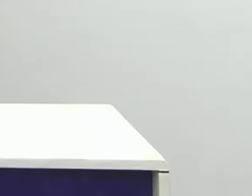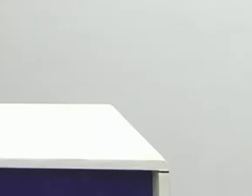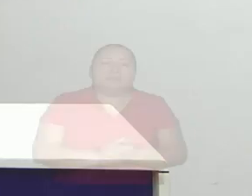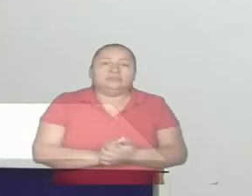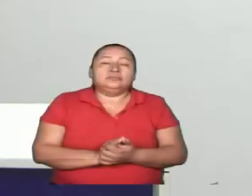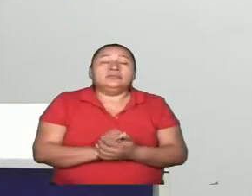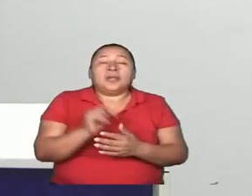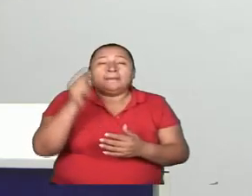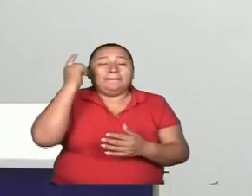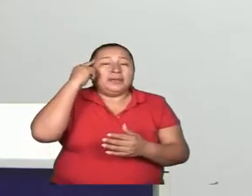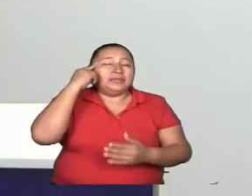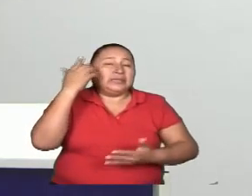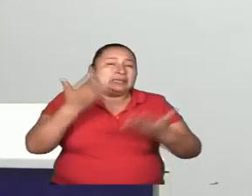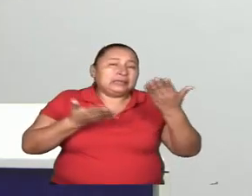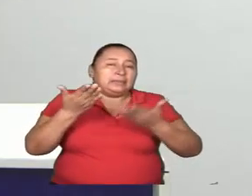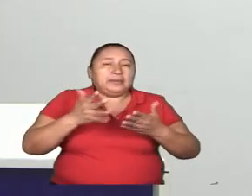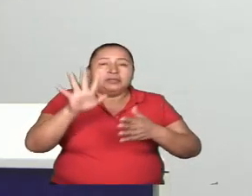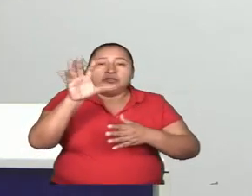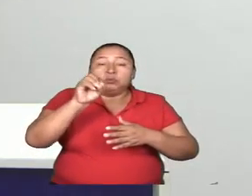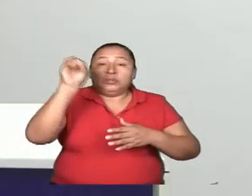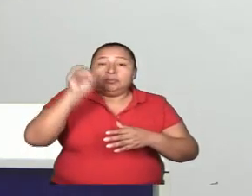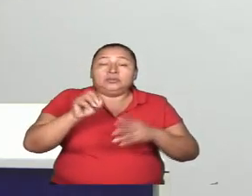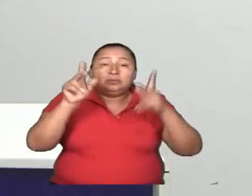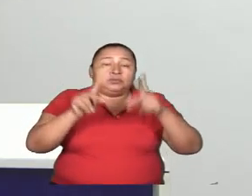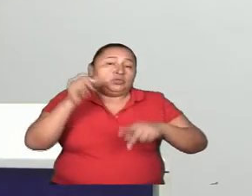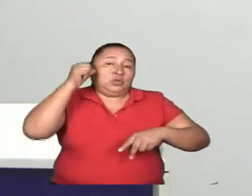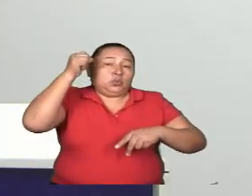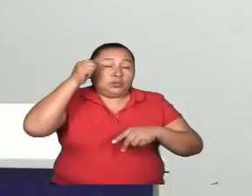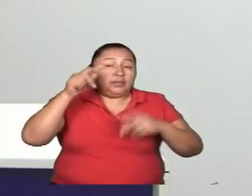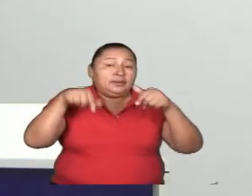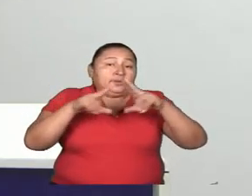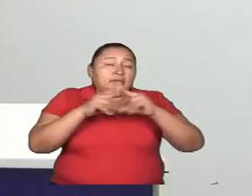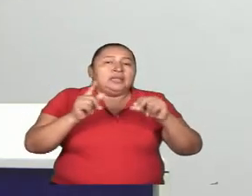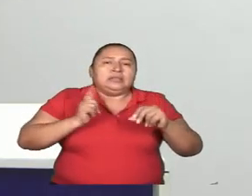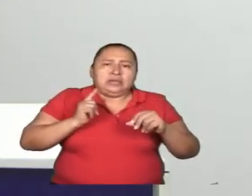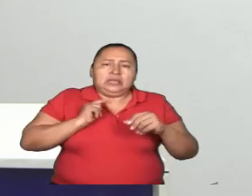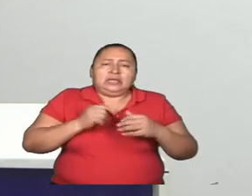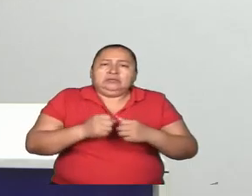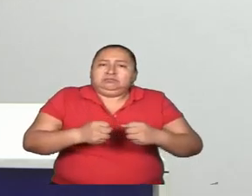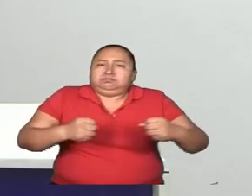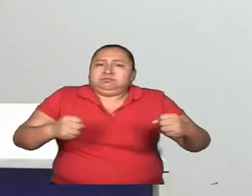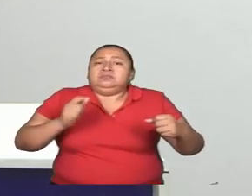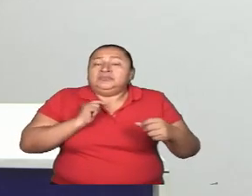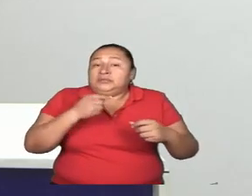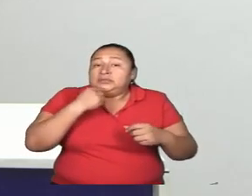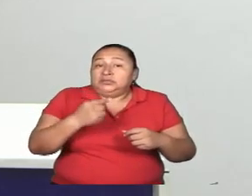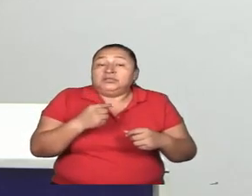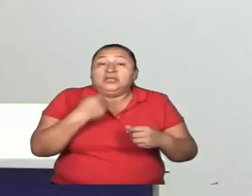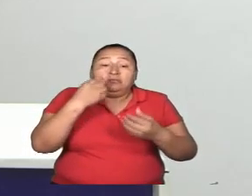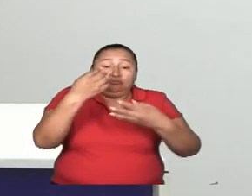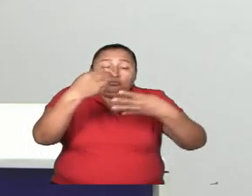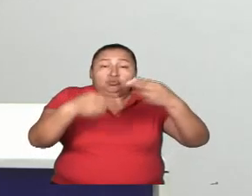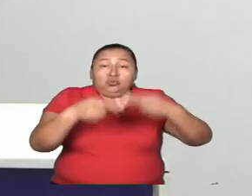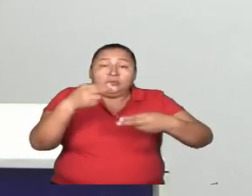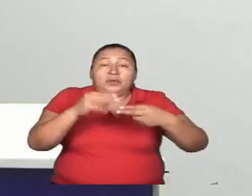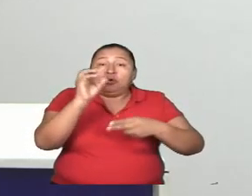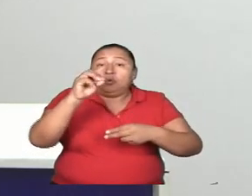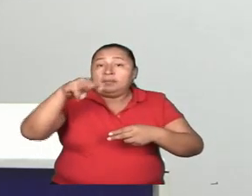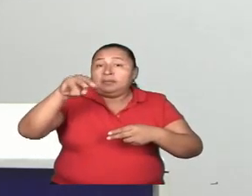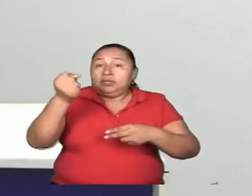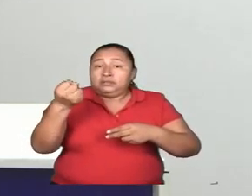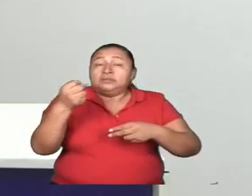Se estima que casi el 50% de la población adulta de Nicaragua sufre de obesidad. según cifras de la Organización Mundial de la Salud, lo